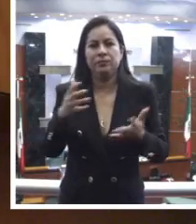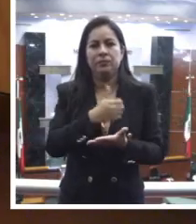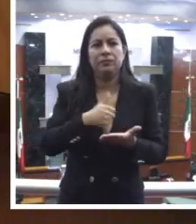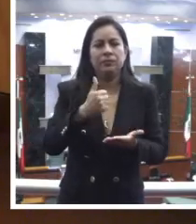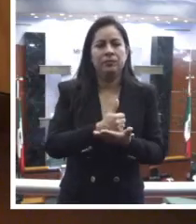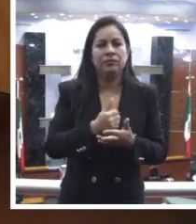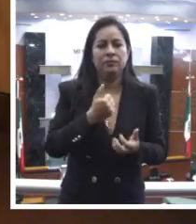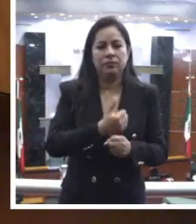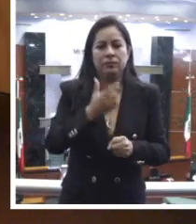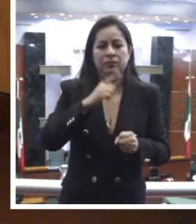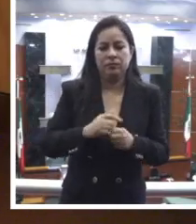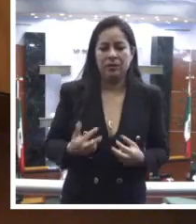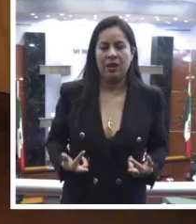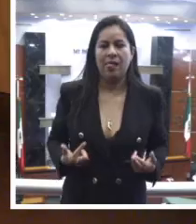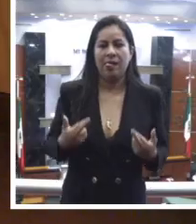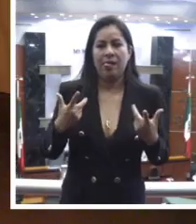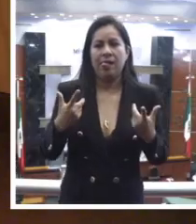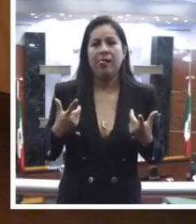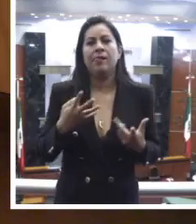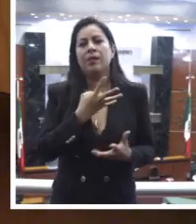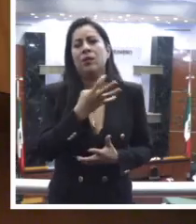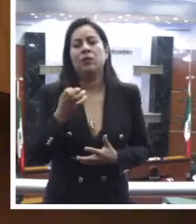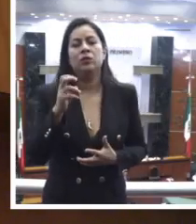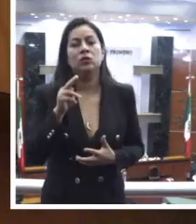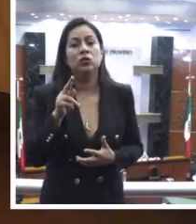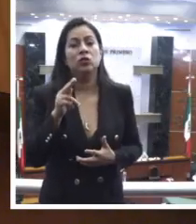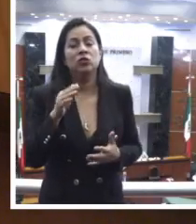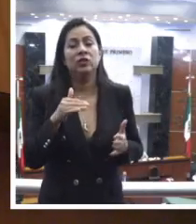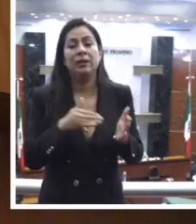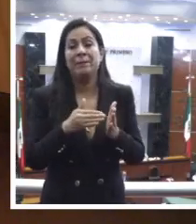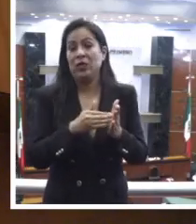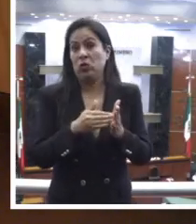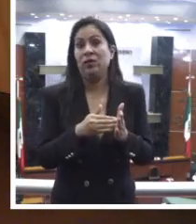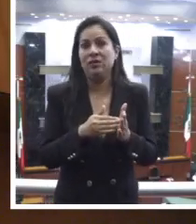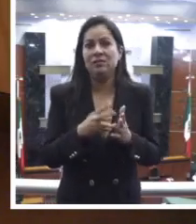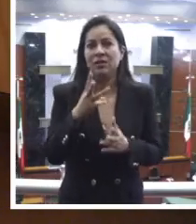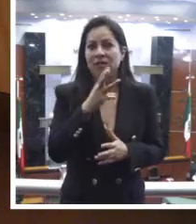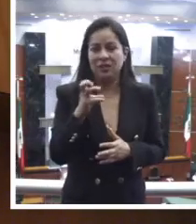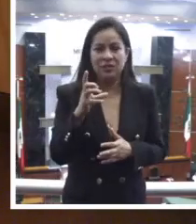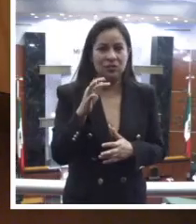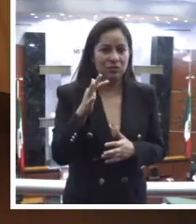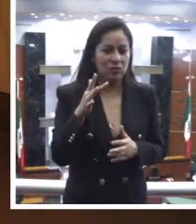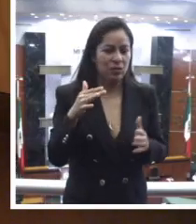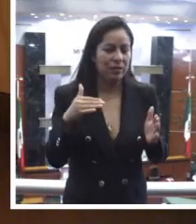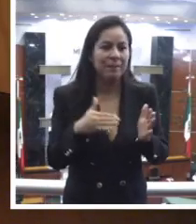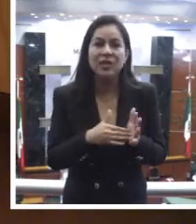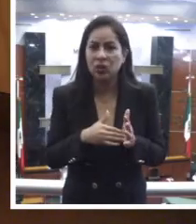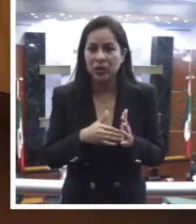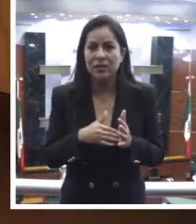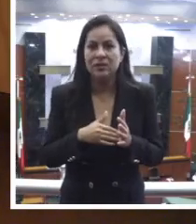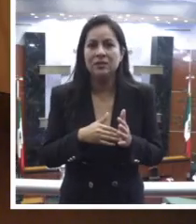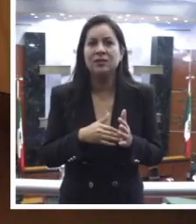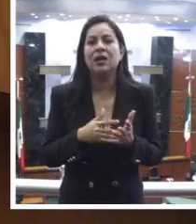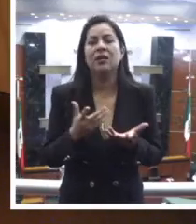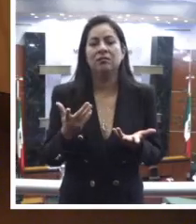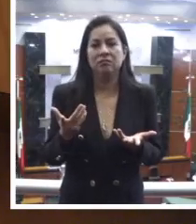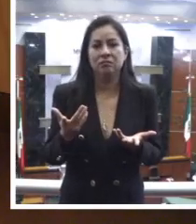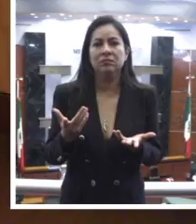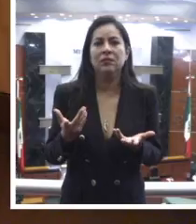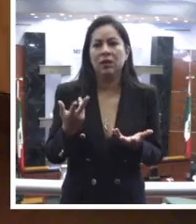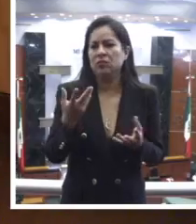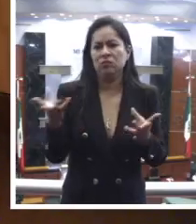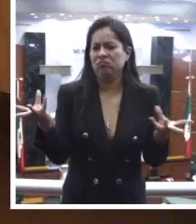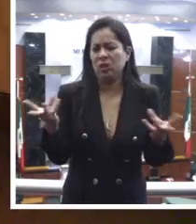de Cancerología por alrededor de 480 millones de pesos, 350 millones en términos